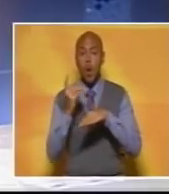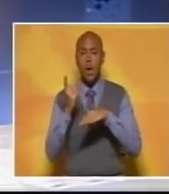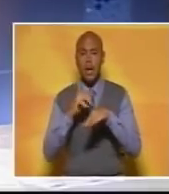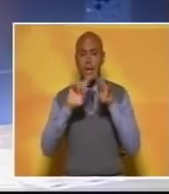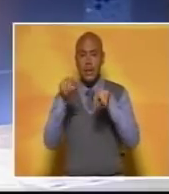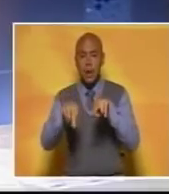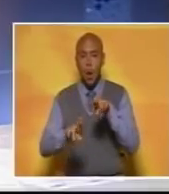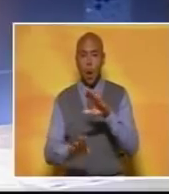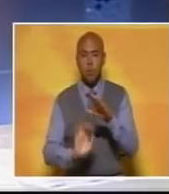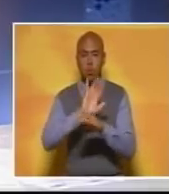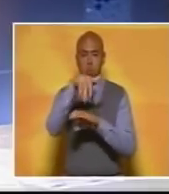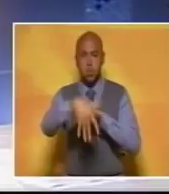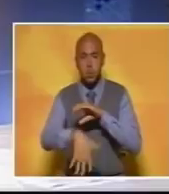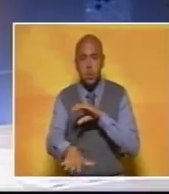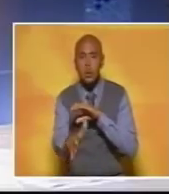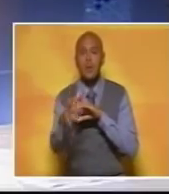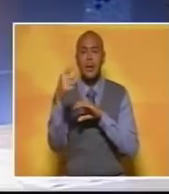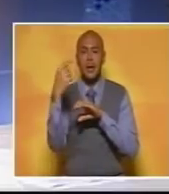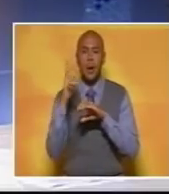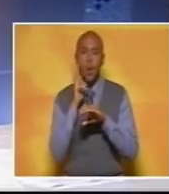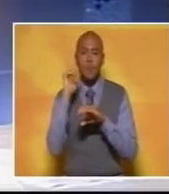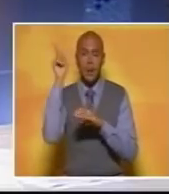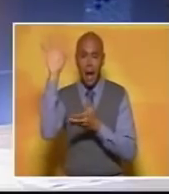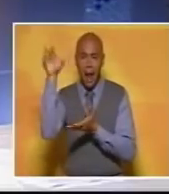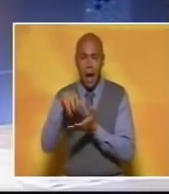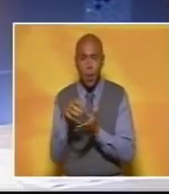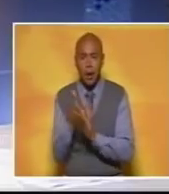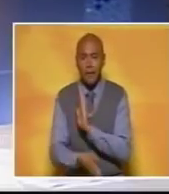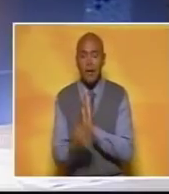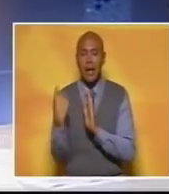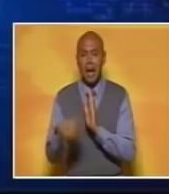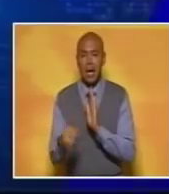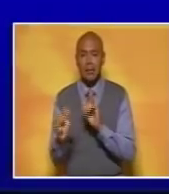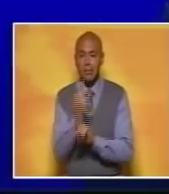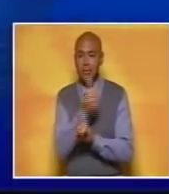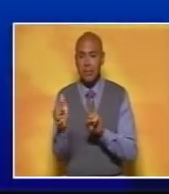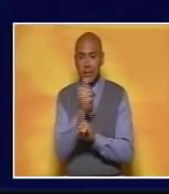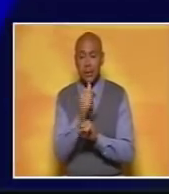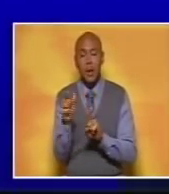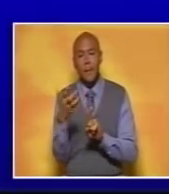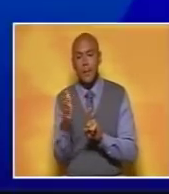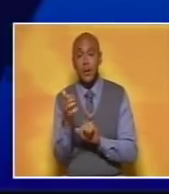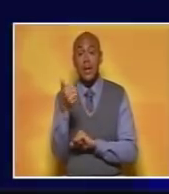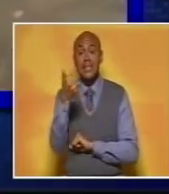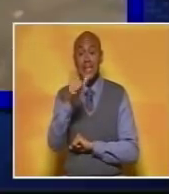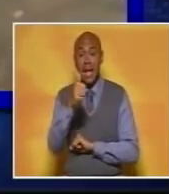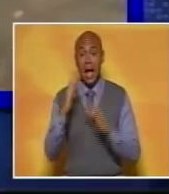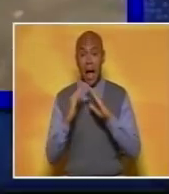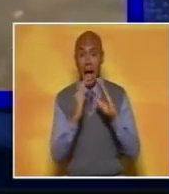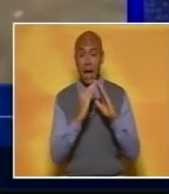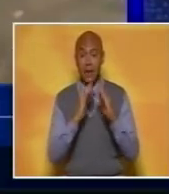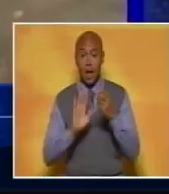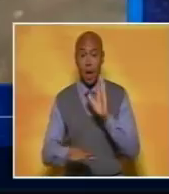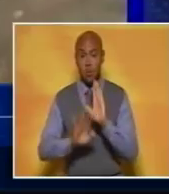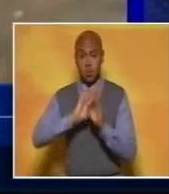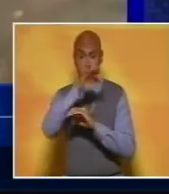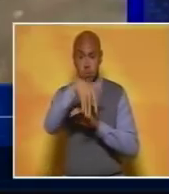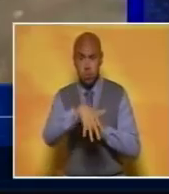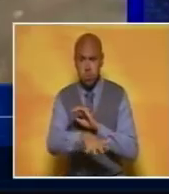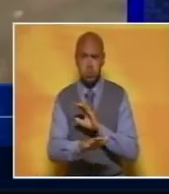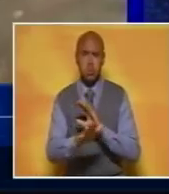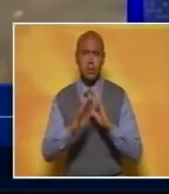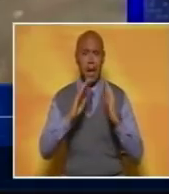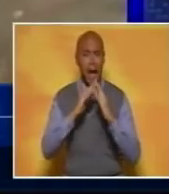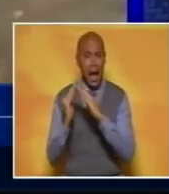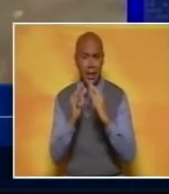río Maya en el estado de Aragua causó daños materiales en la zona. Urbina indicó que al menos 10 viviendas quedaron totalmente tapiadas,